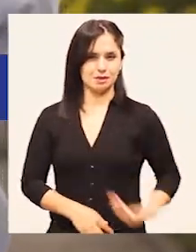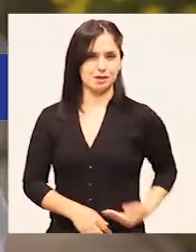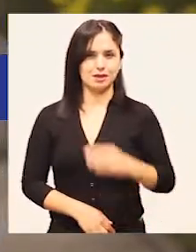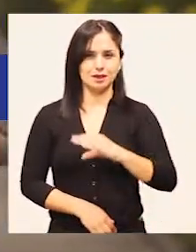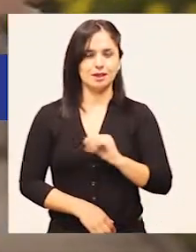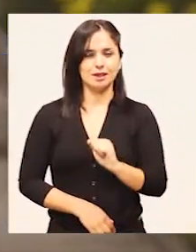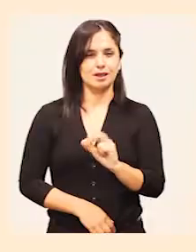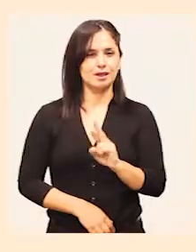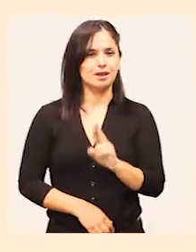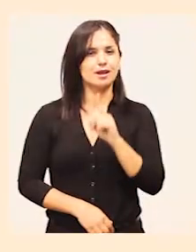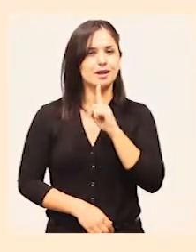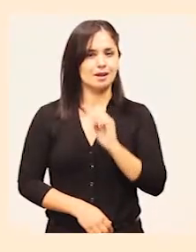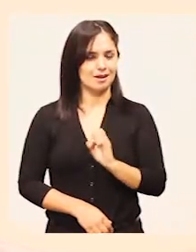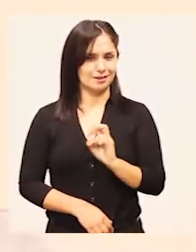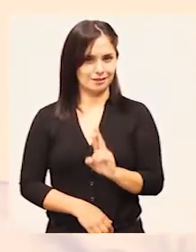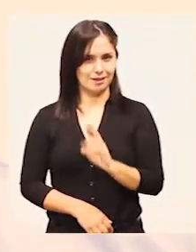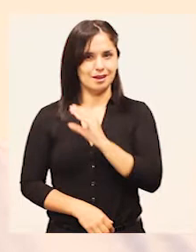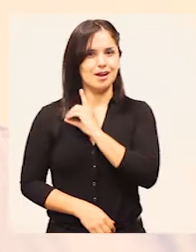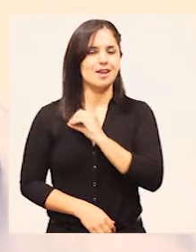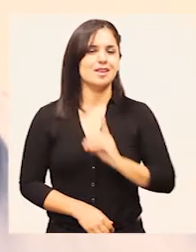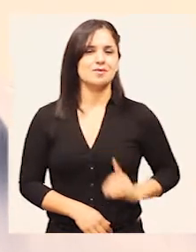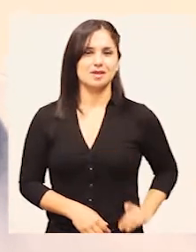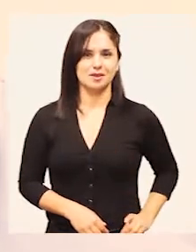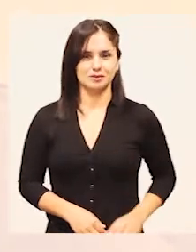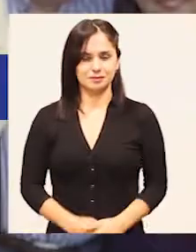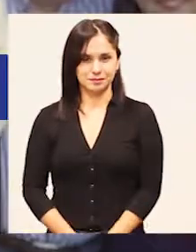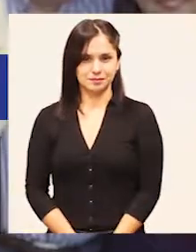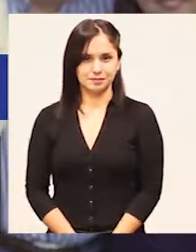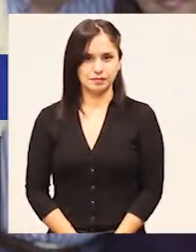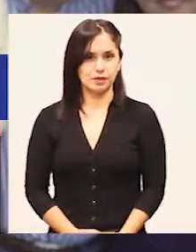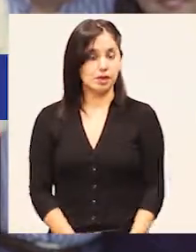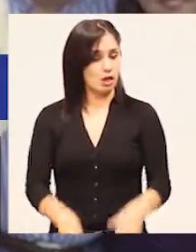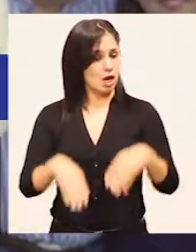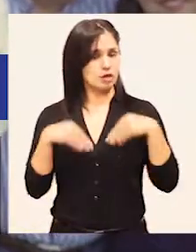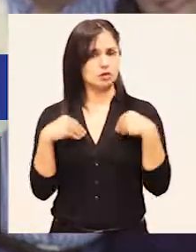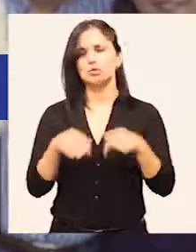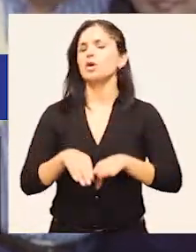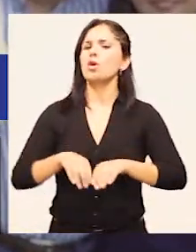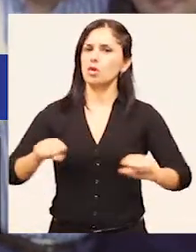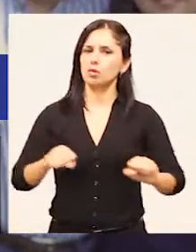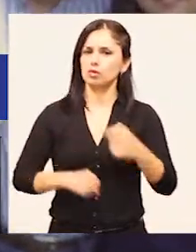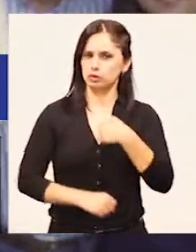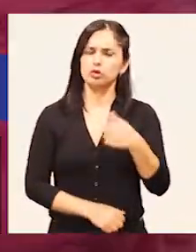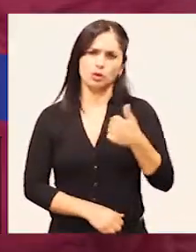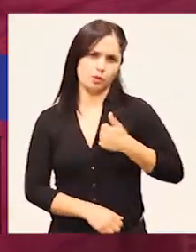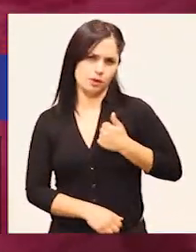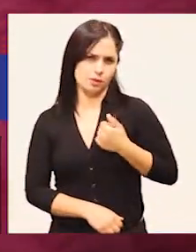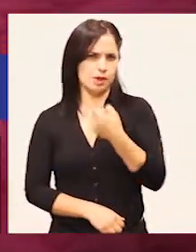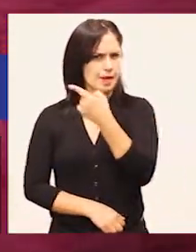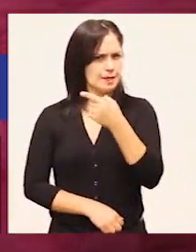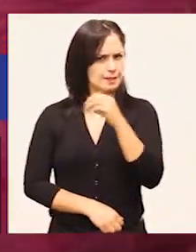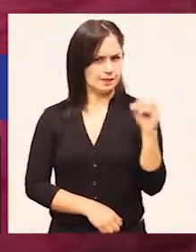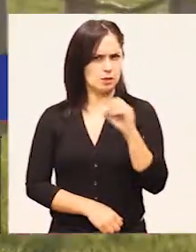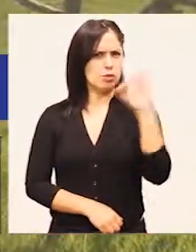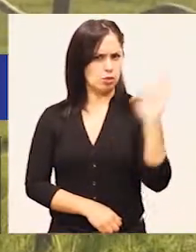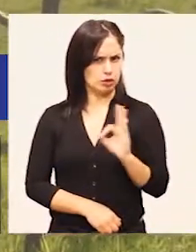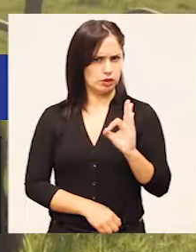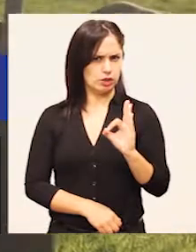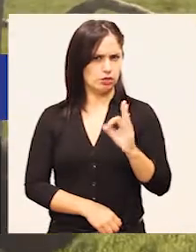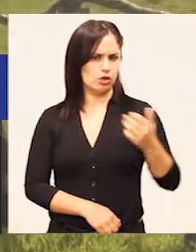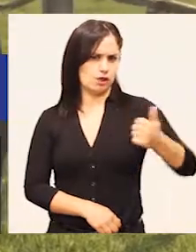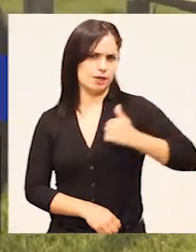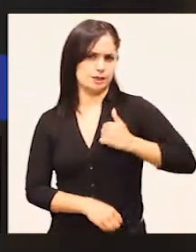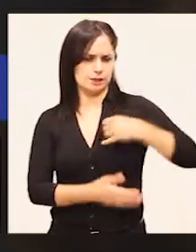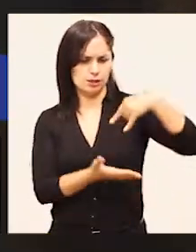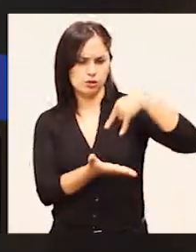diputado. P86, Álvaro Carter. Asumí un compromiso y lo he cumplido. Tengo 100% de asistencia a